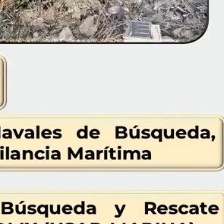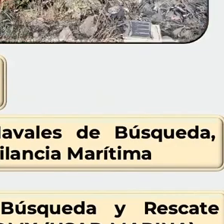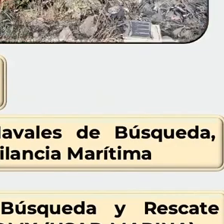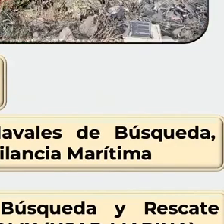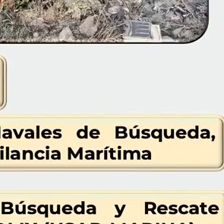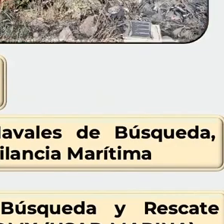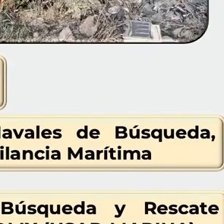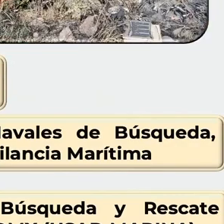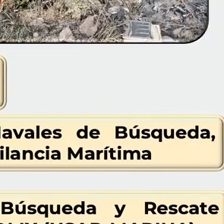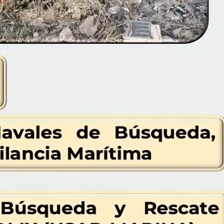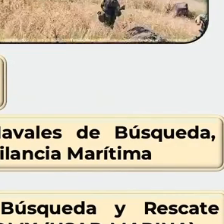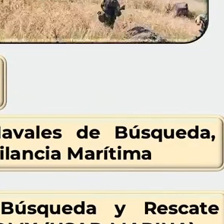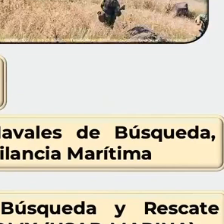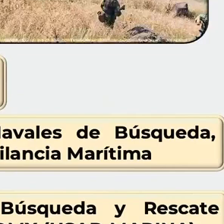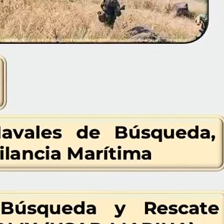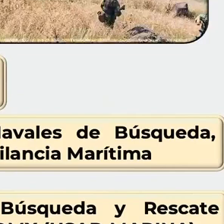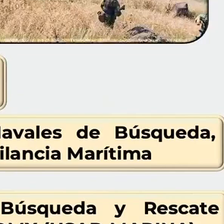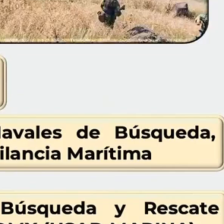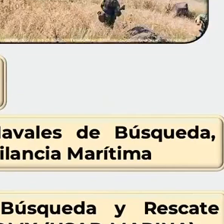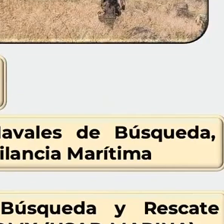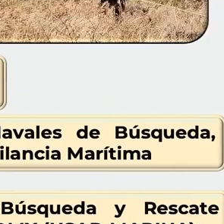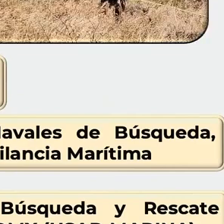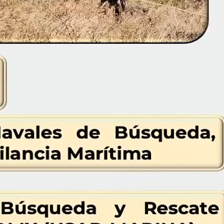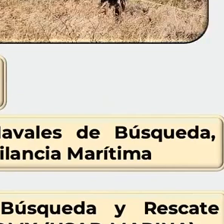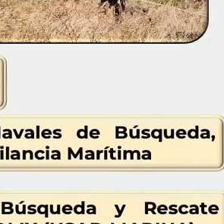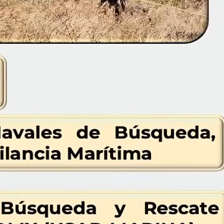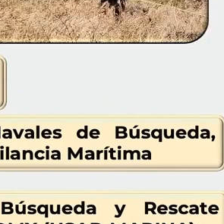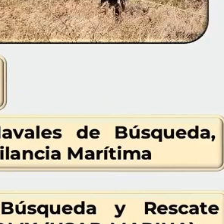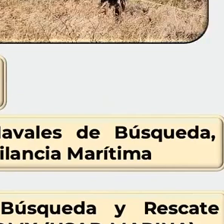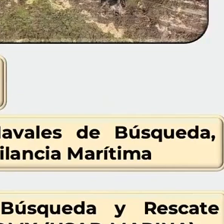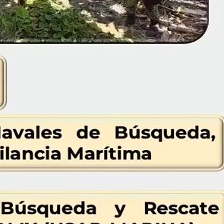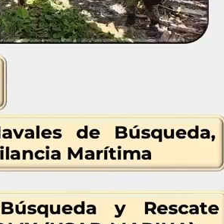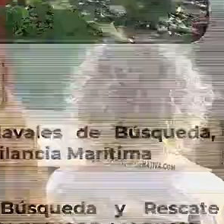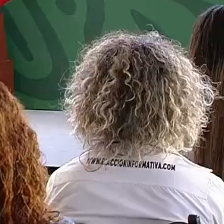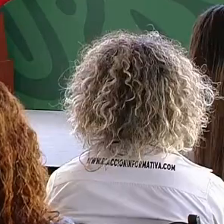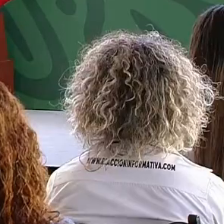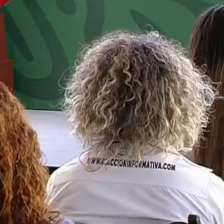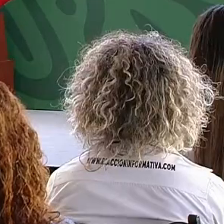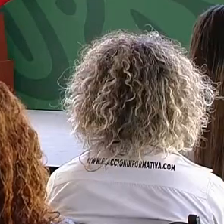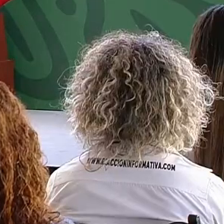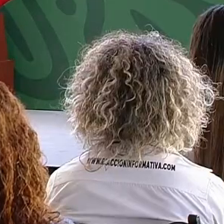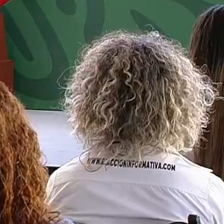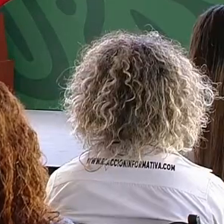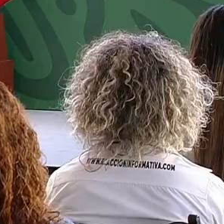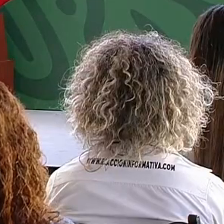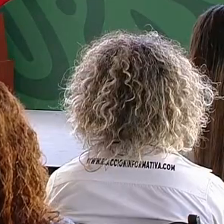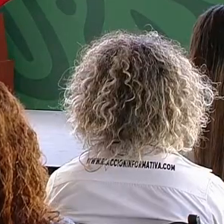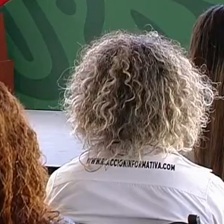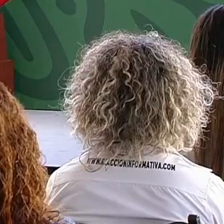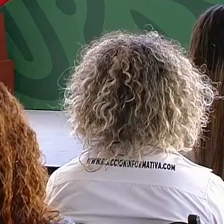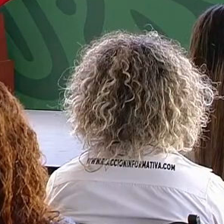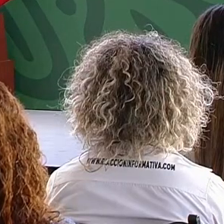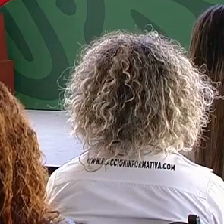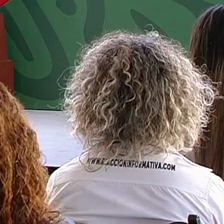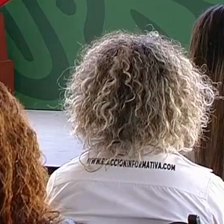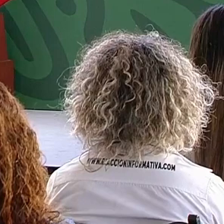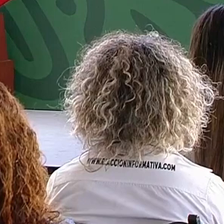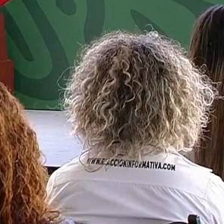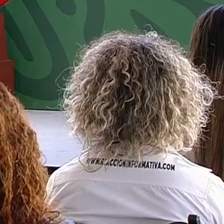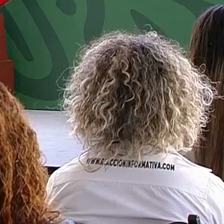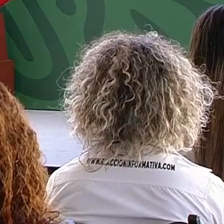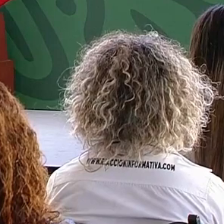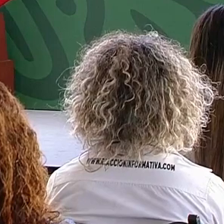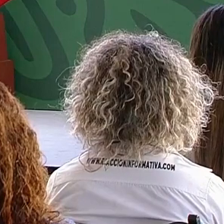rescate y vigilancia, 22 en el Pacífico, 11 en el Golfo de México, y desde luego un centro de búsqueda y rescate urbano en la